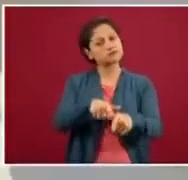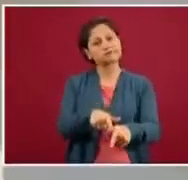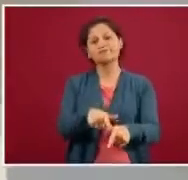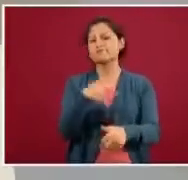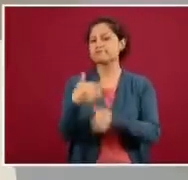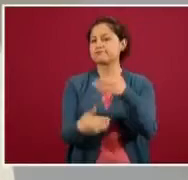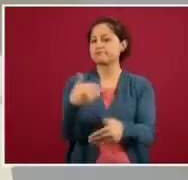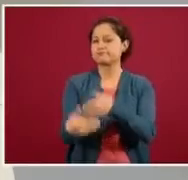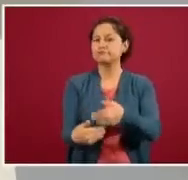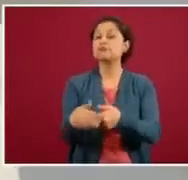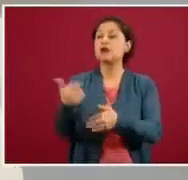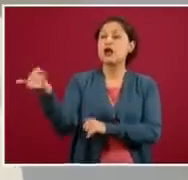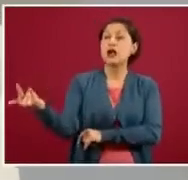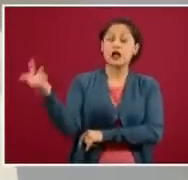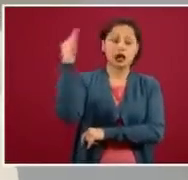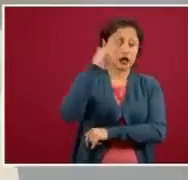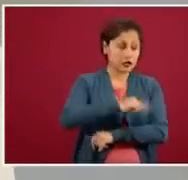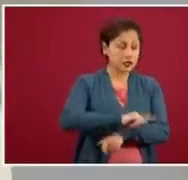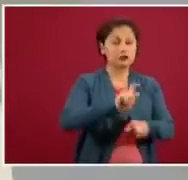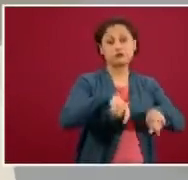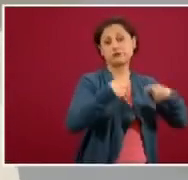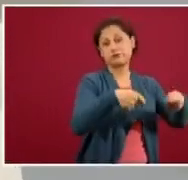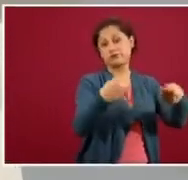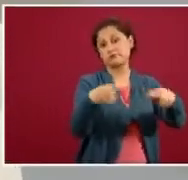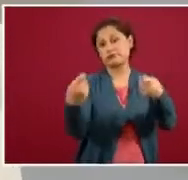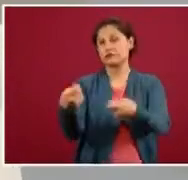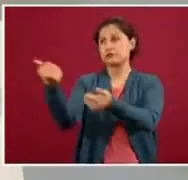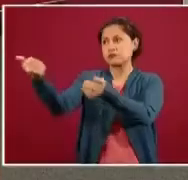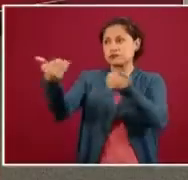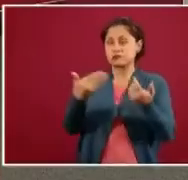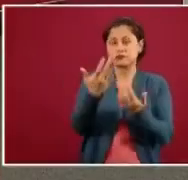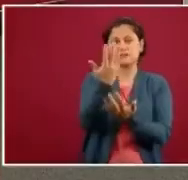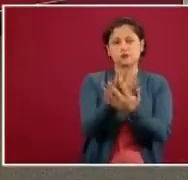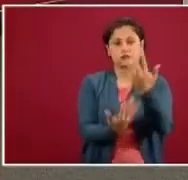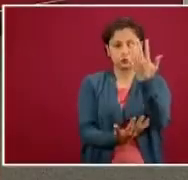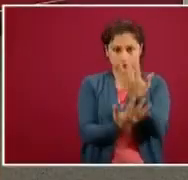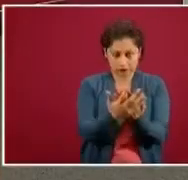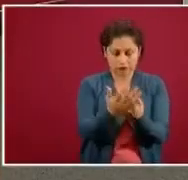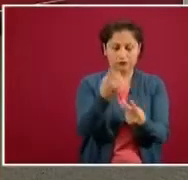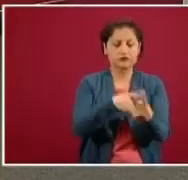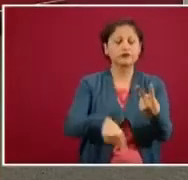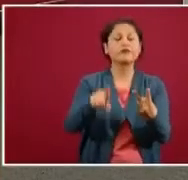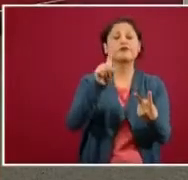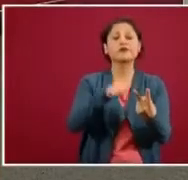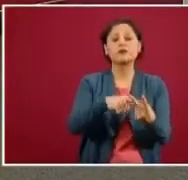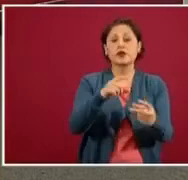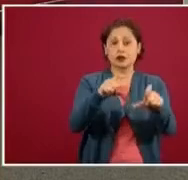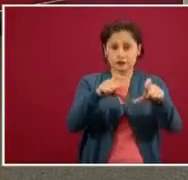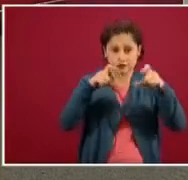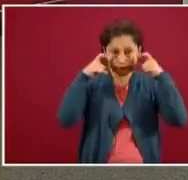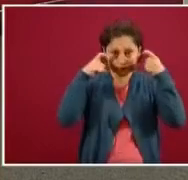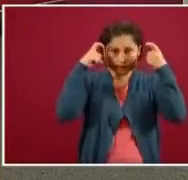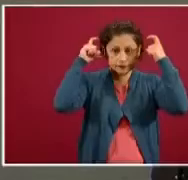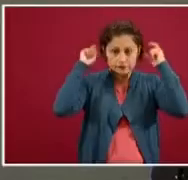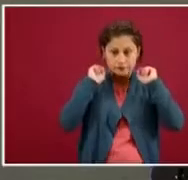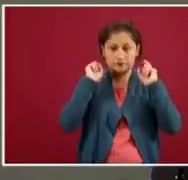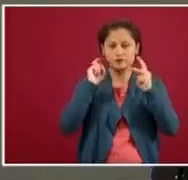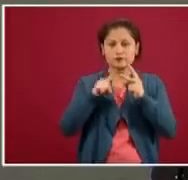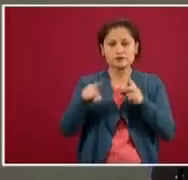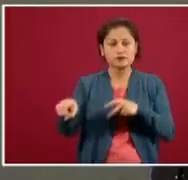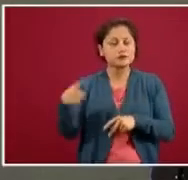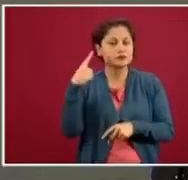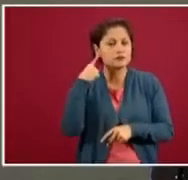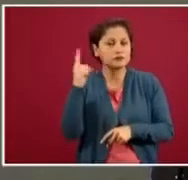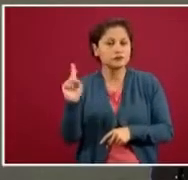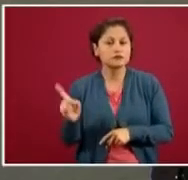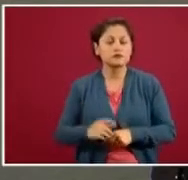empiezan a distribuir y han llegado distintos productos, llegaron guantes, llegaron cubrebocas, llegaron…